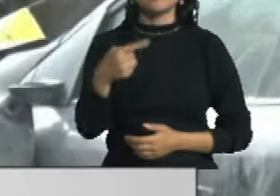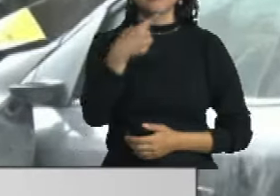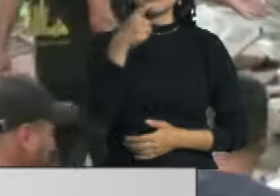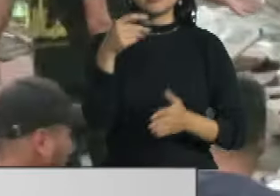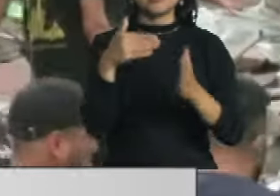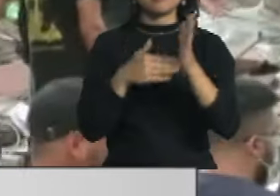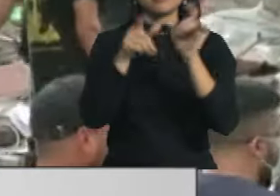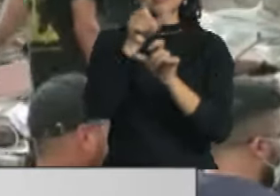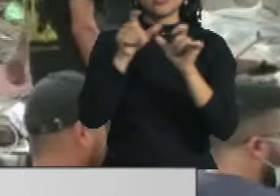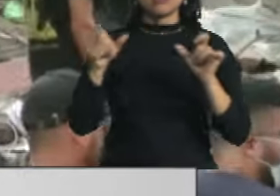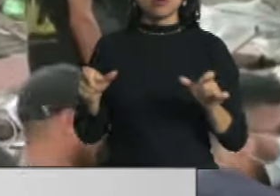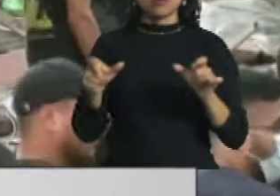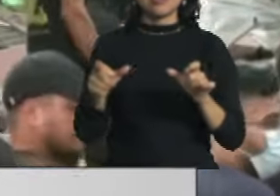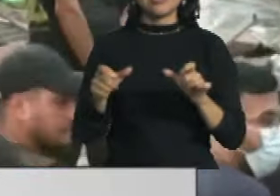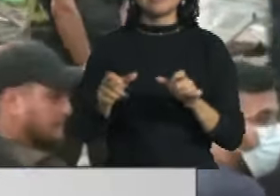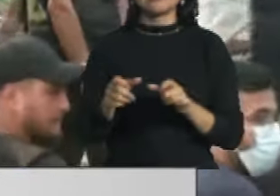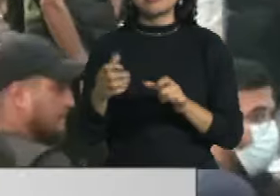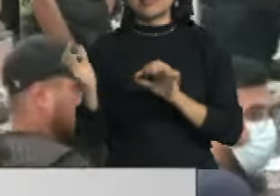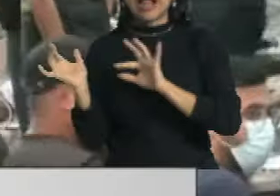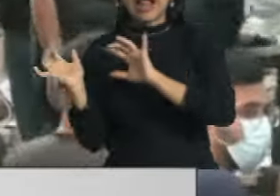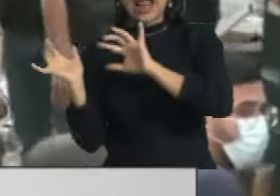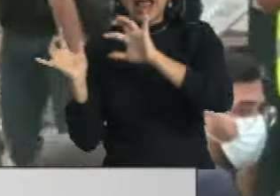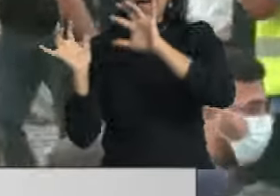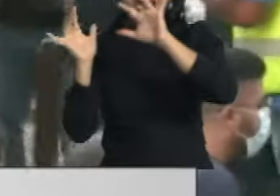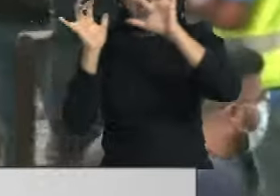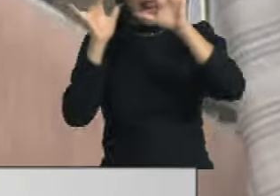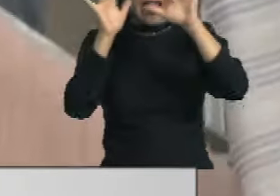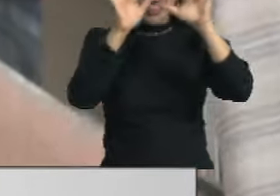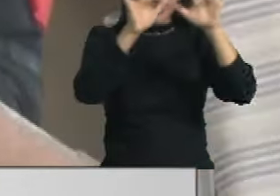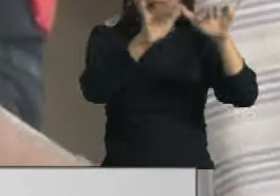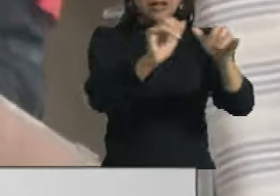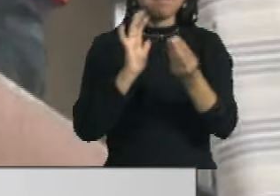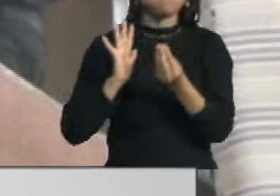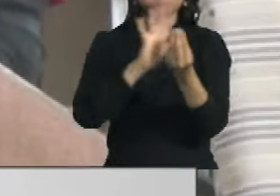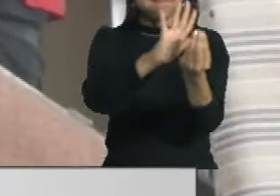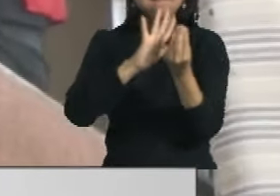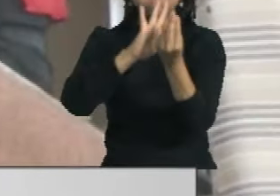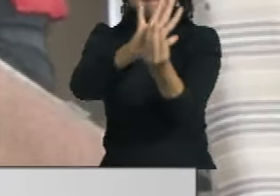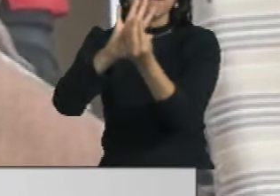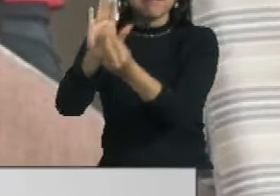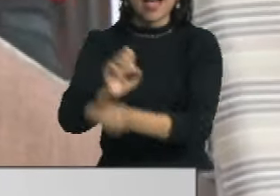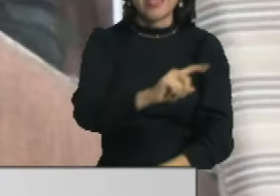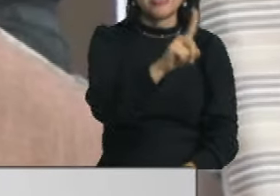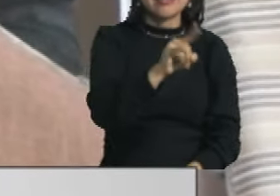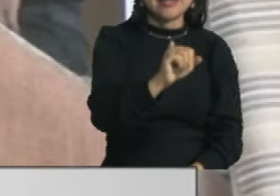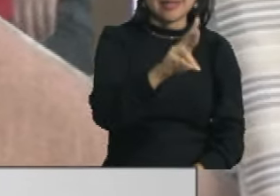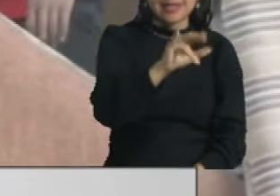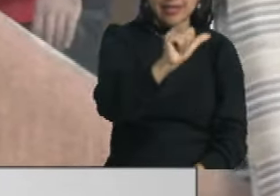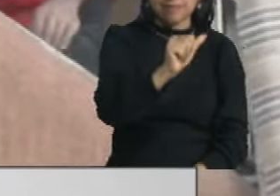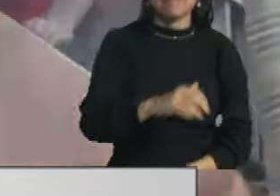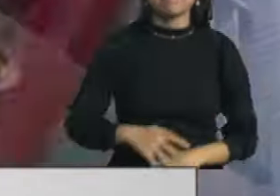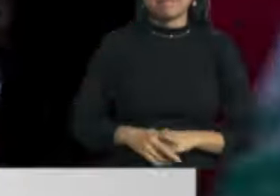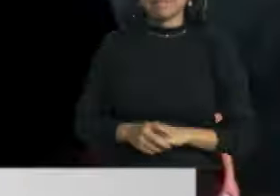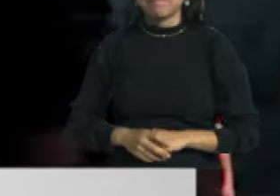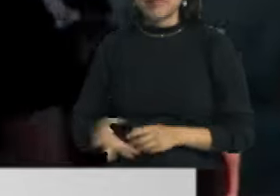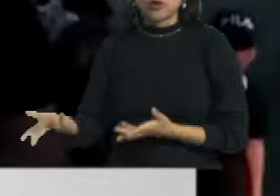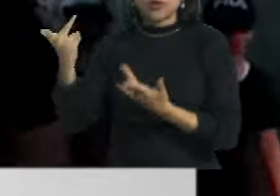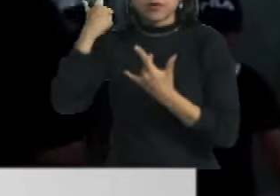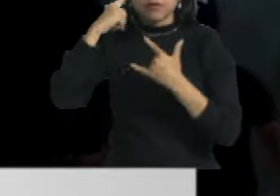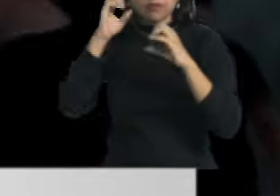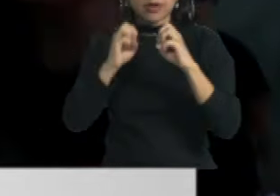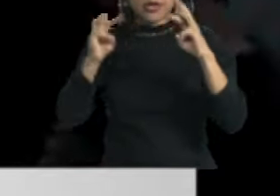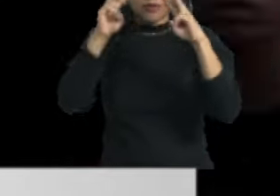Siria desde Líbano huyendo de los ataques aéreos israelíes, según ha informado el máximo responsable del Alto Comisionado de las Naciones